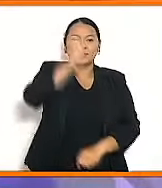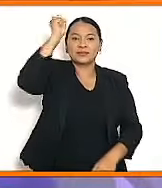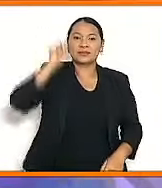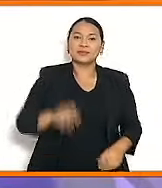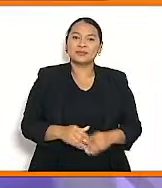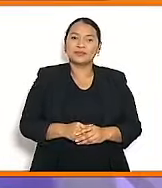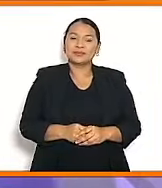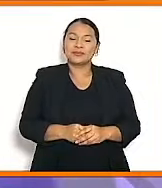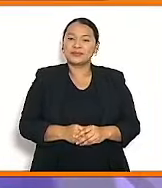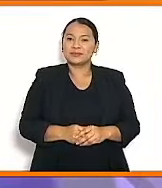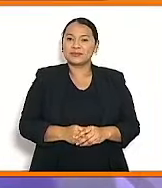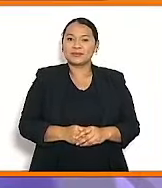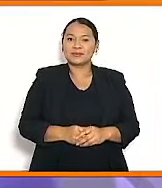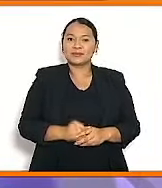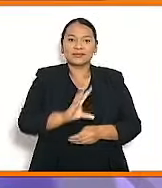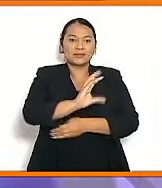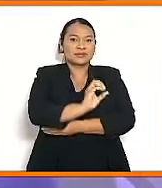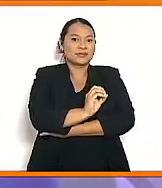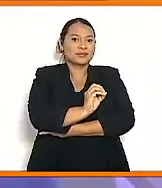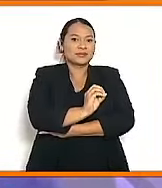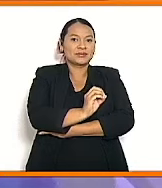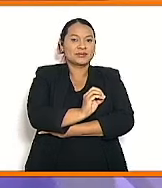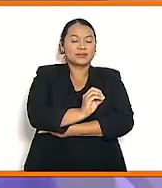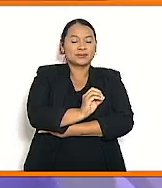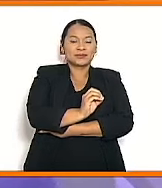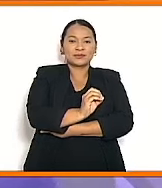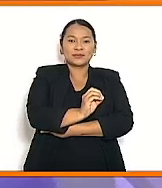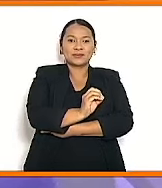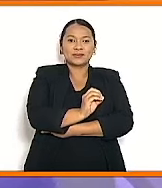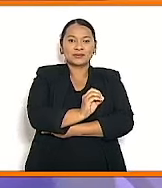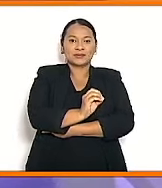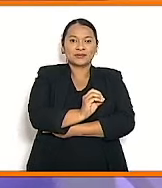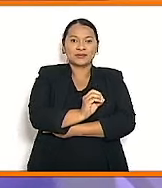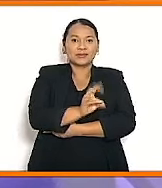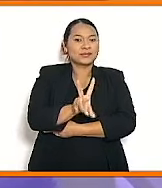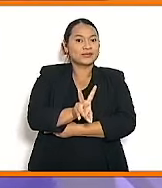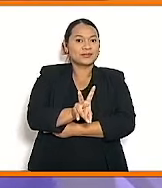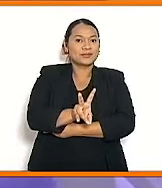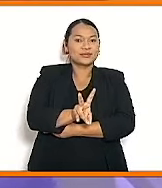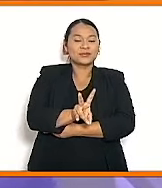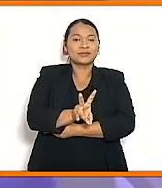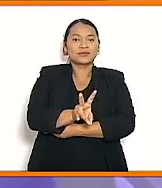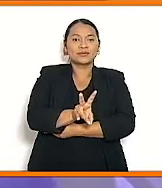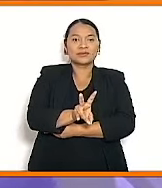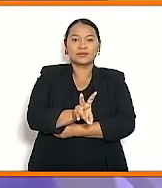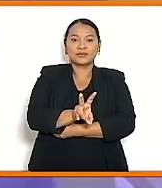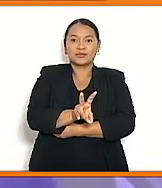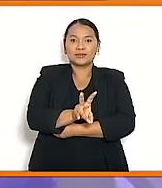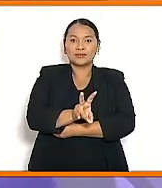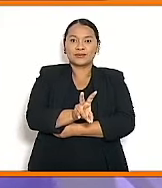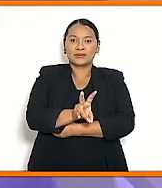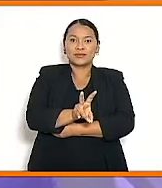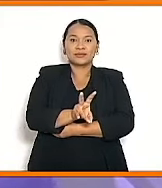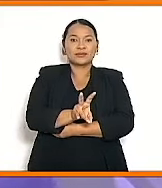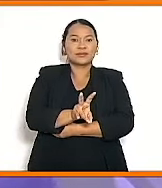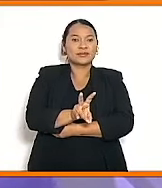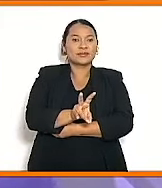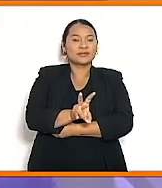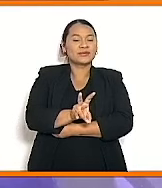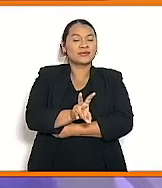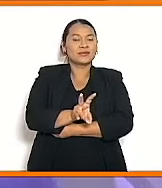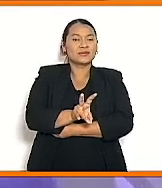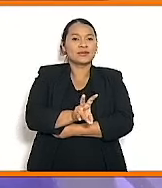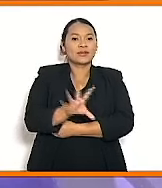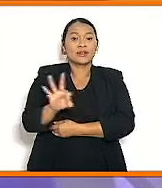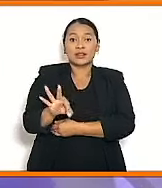dígito. 0, segundo dígito. 7, tercer y último dígito favorecedor.